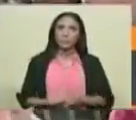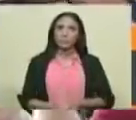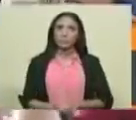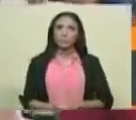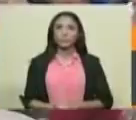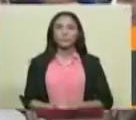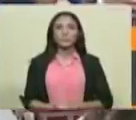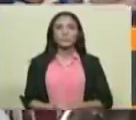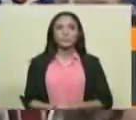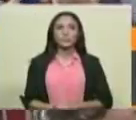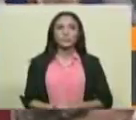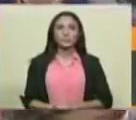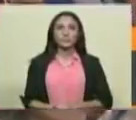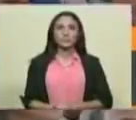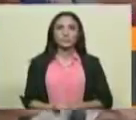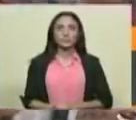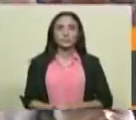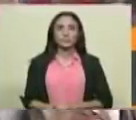Quiero aprovechar...